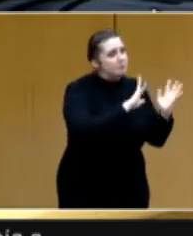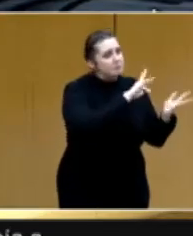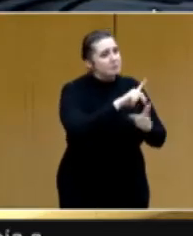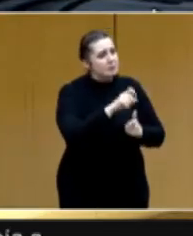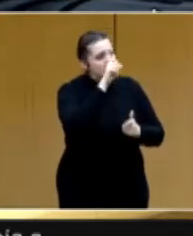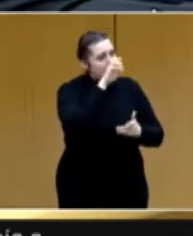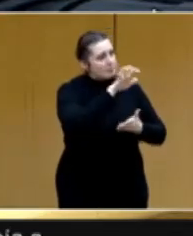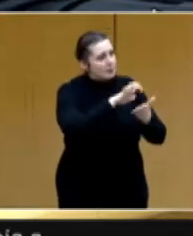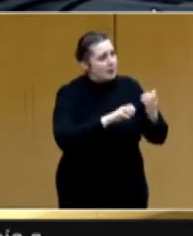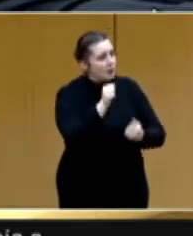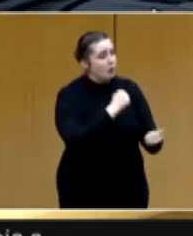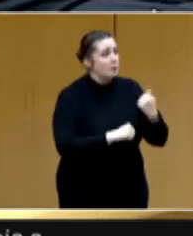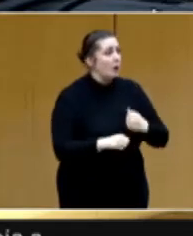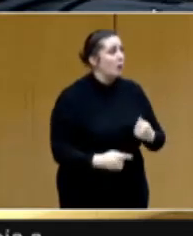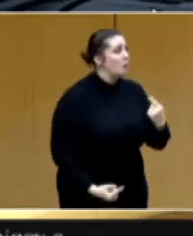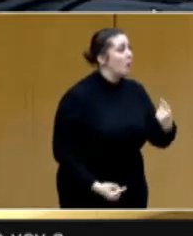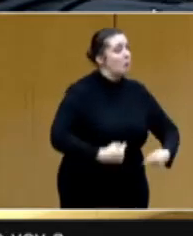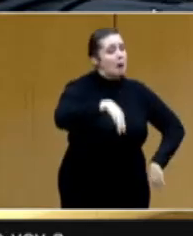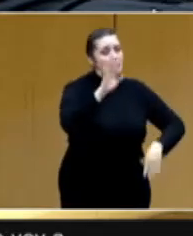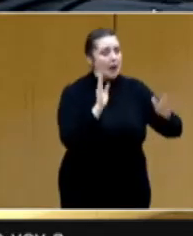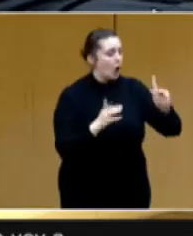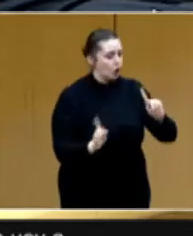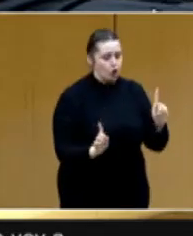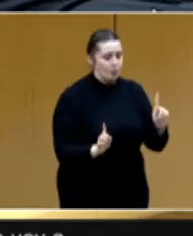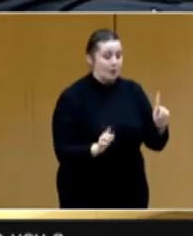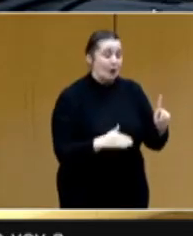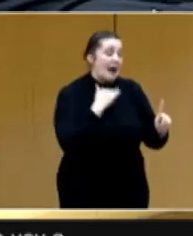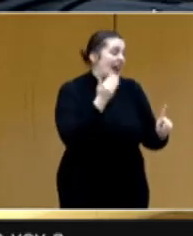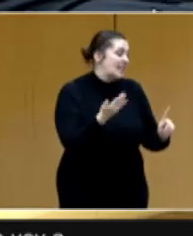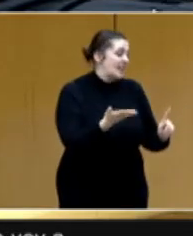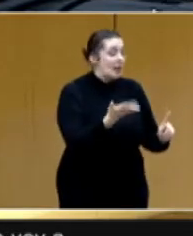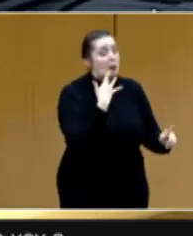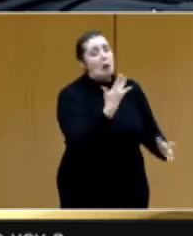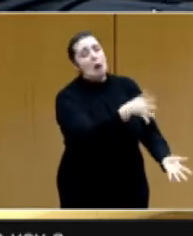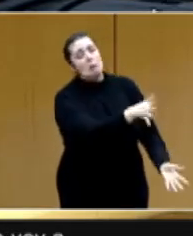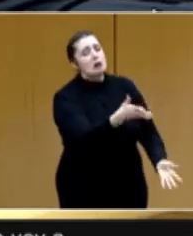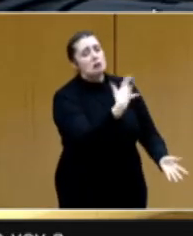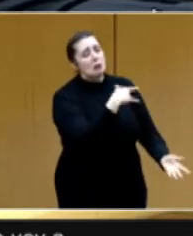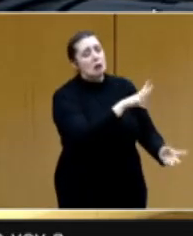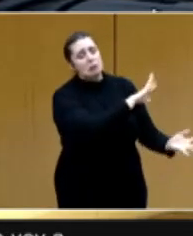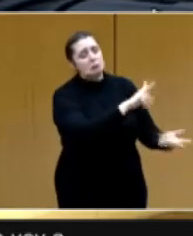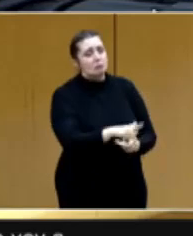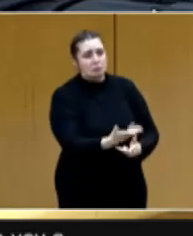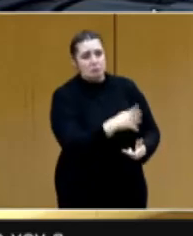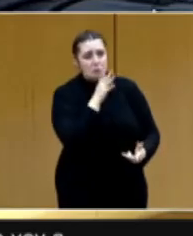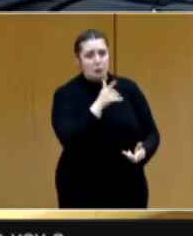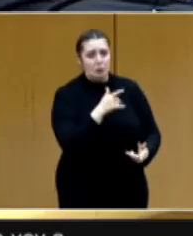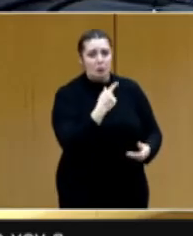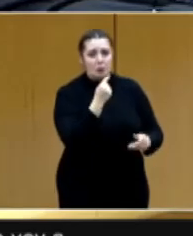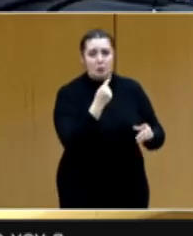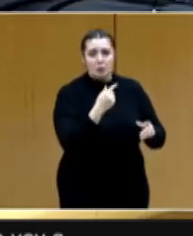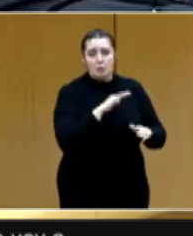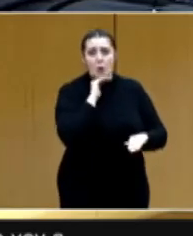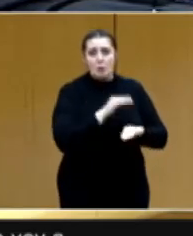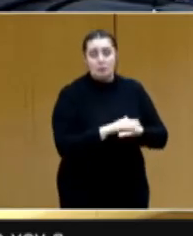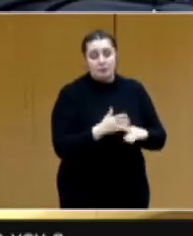económicas a voleo pero me voy a arriesgar a decirlo casi en el legislador y en cuanto a los plazos de cumplimiento Bueno qué queréis que